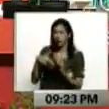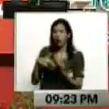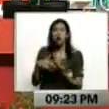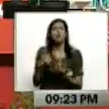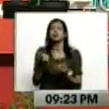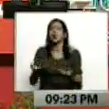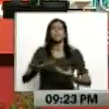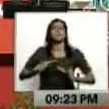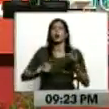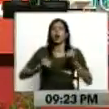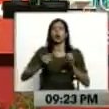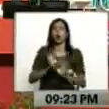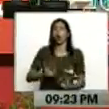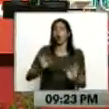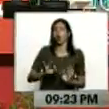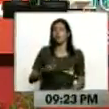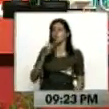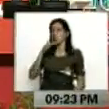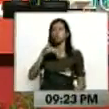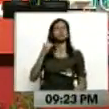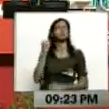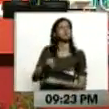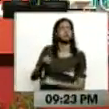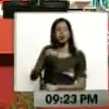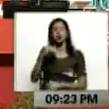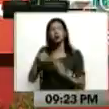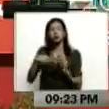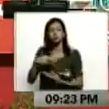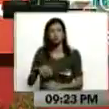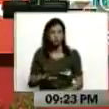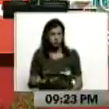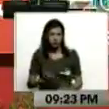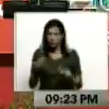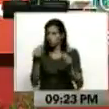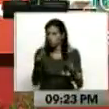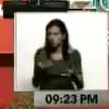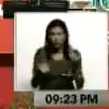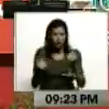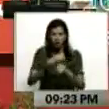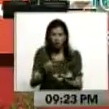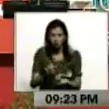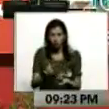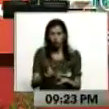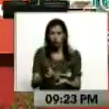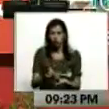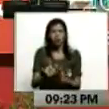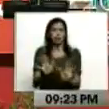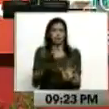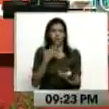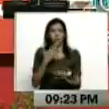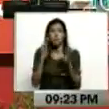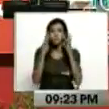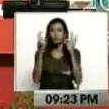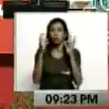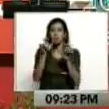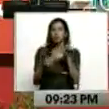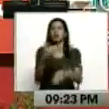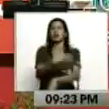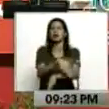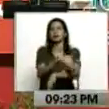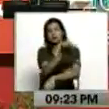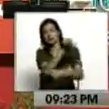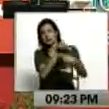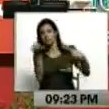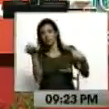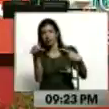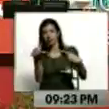molestan con la revolución Ah porque no le han entregado un carro yo no entrego carro Pero además debo decir alerta con los